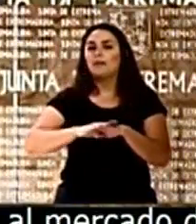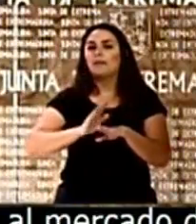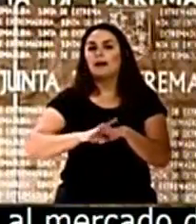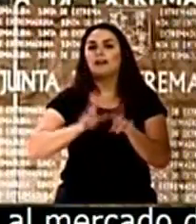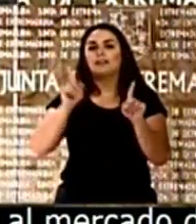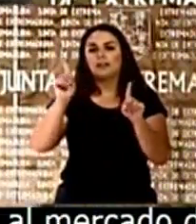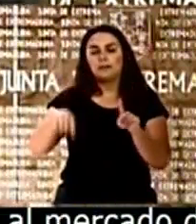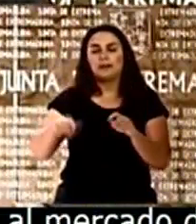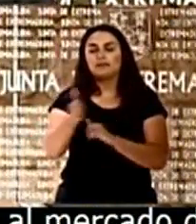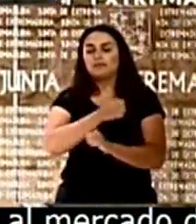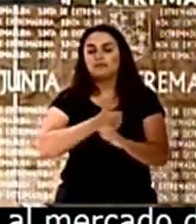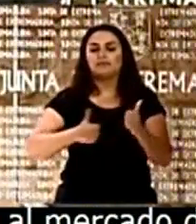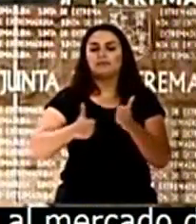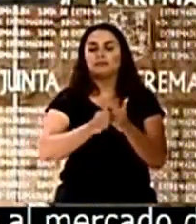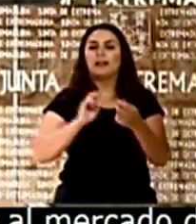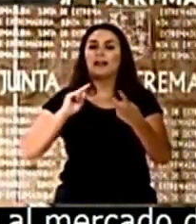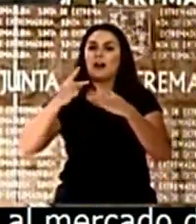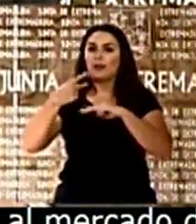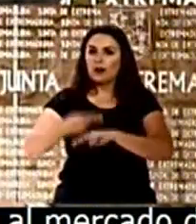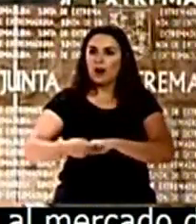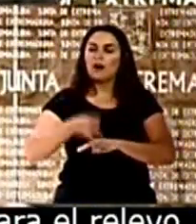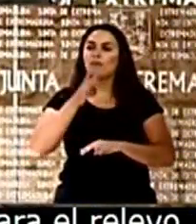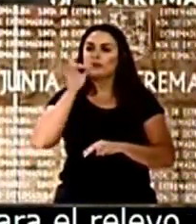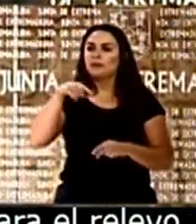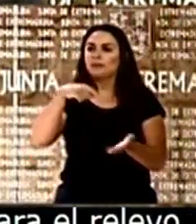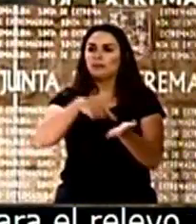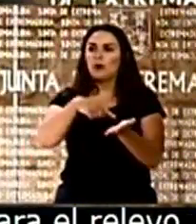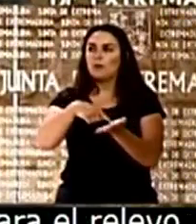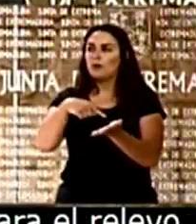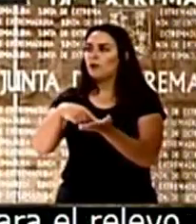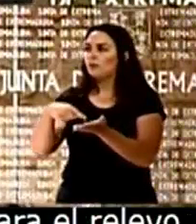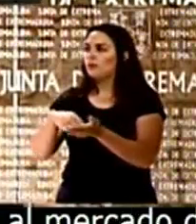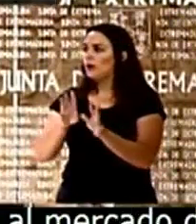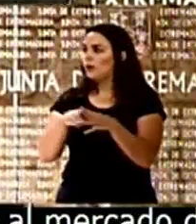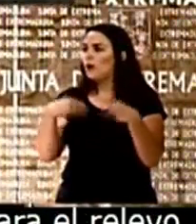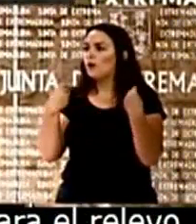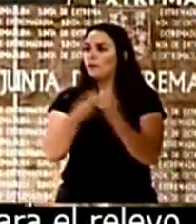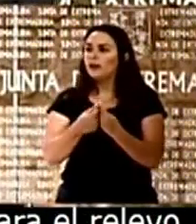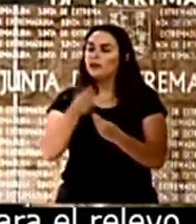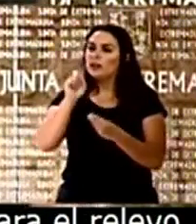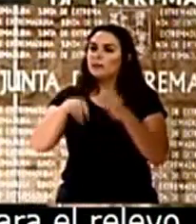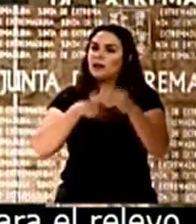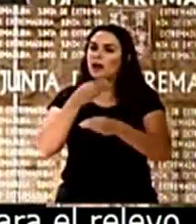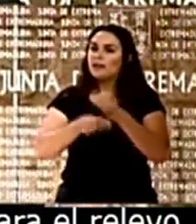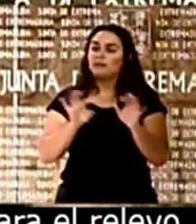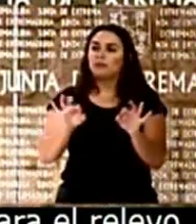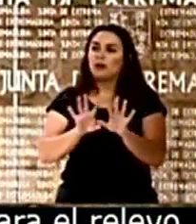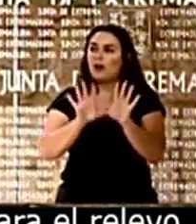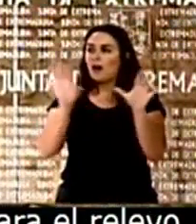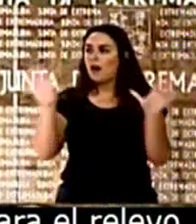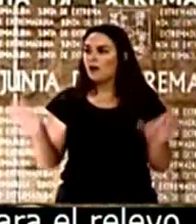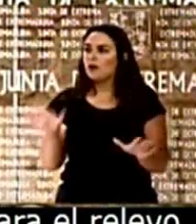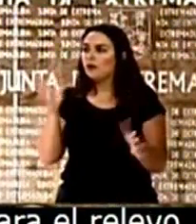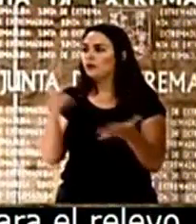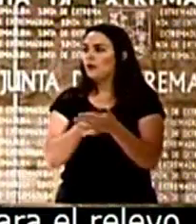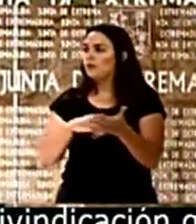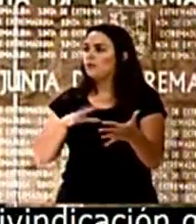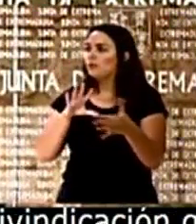generacional. Por lo tanto, también hacemos esa reivindicación desde este documento, que es un documento, como es lógico, que tiene que ver